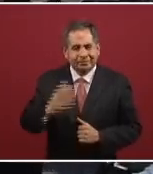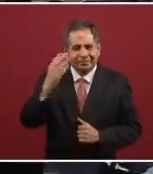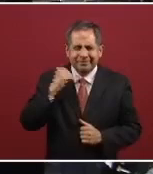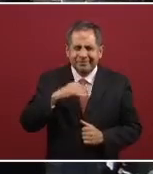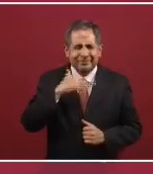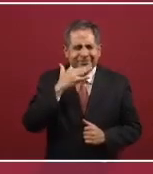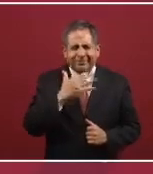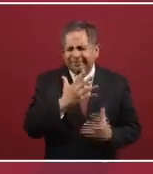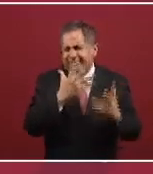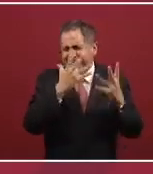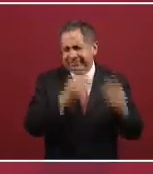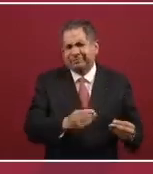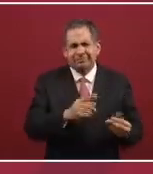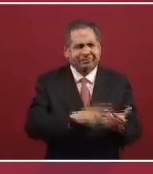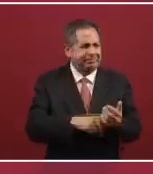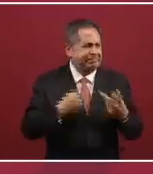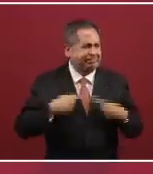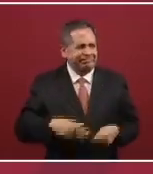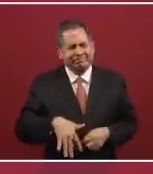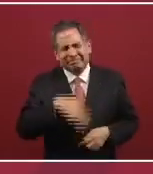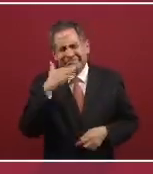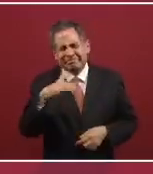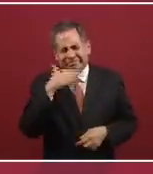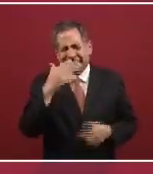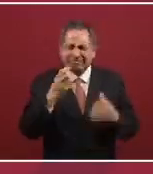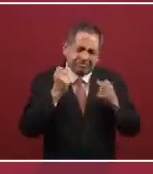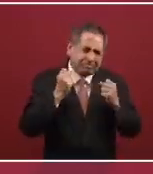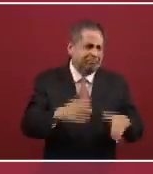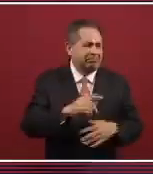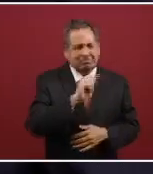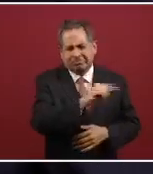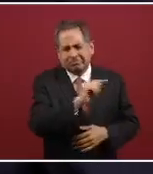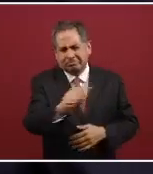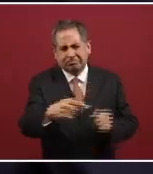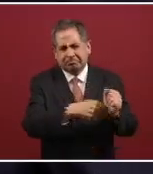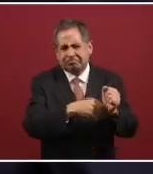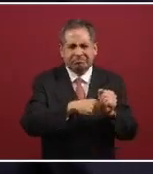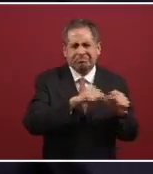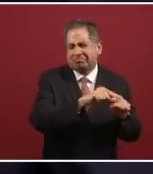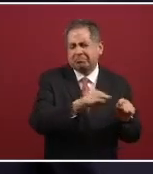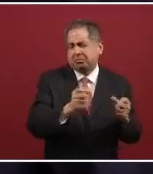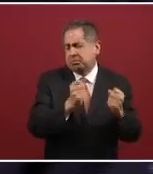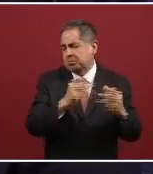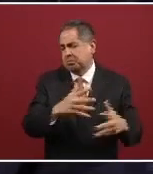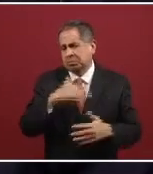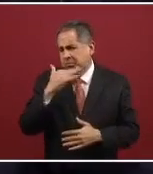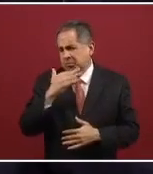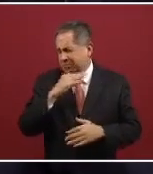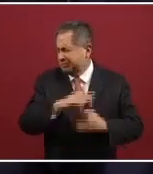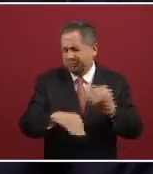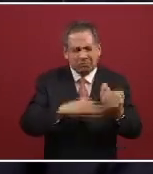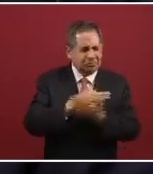infestado de corrupción el gobierno en todo.